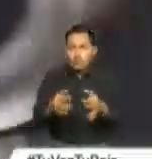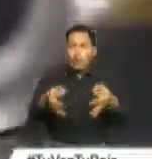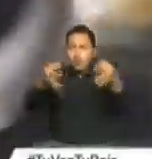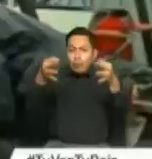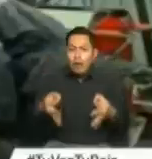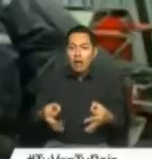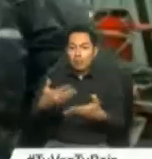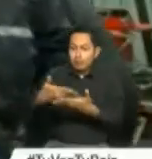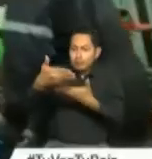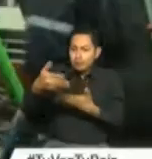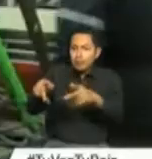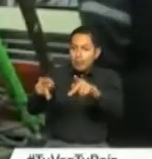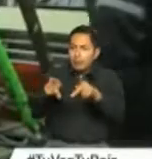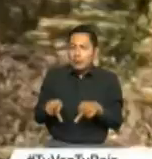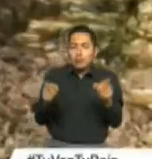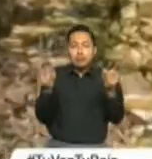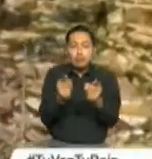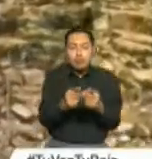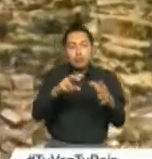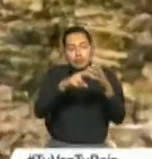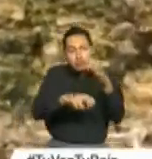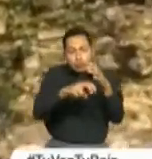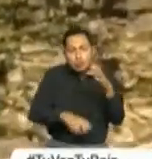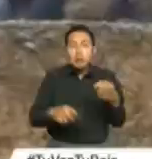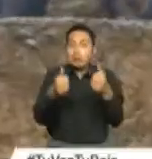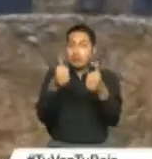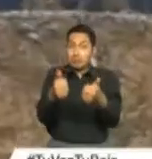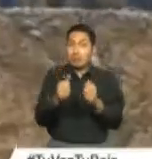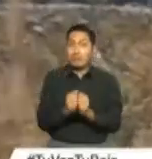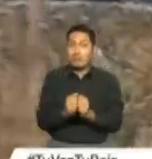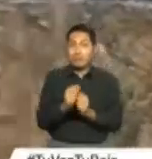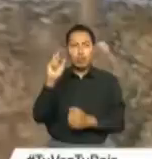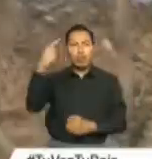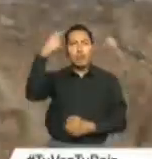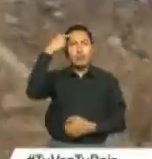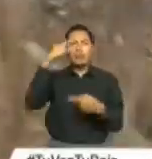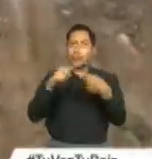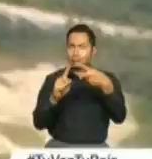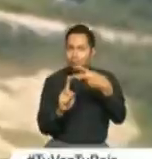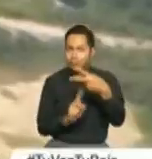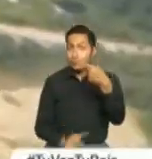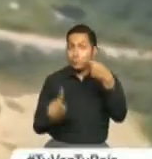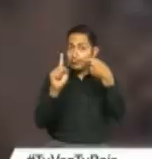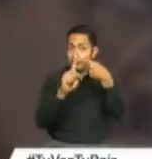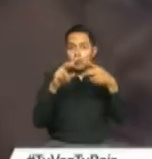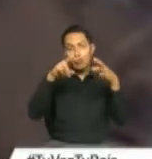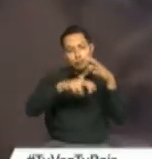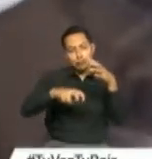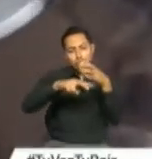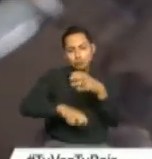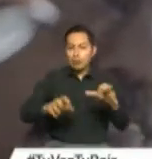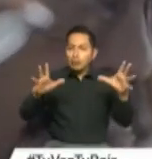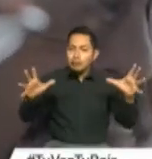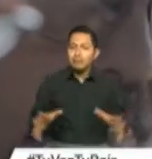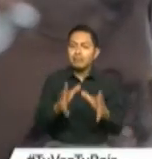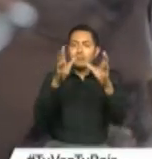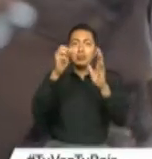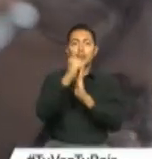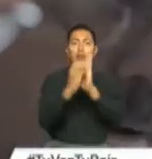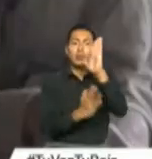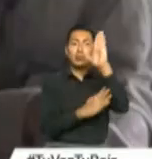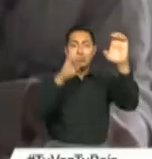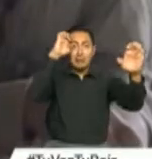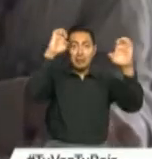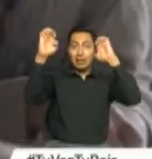escala. El ministerio ha cumplido con 2 retos institucionales: reactivar el sector minero con los proyectos estratégicos y